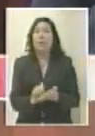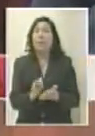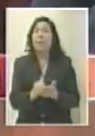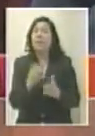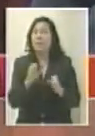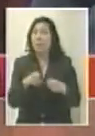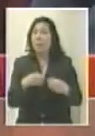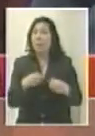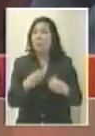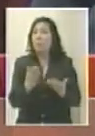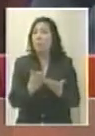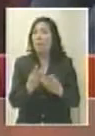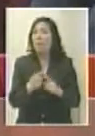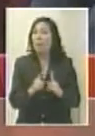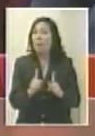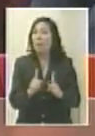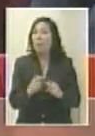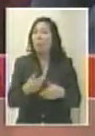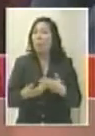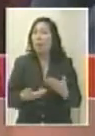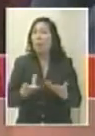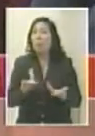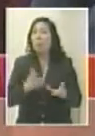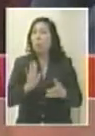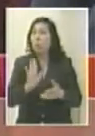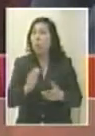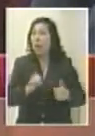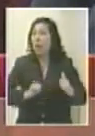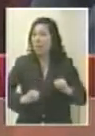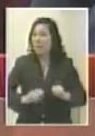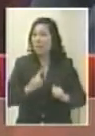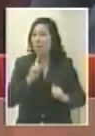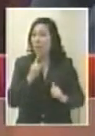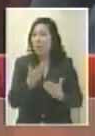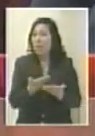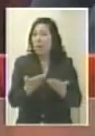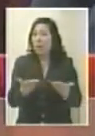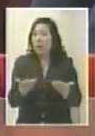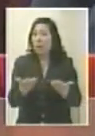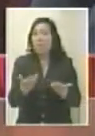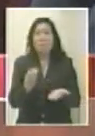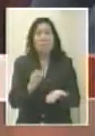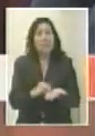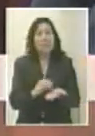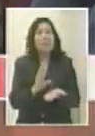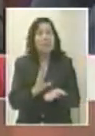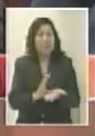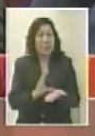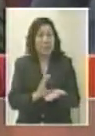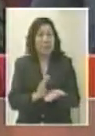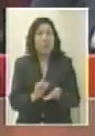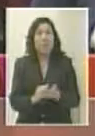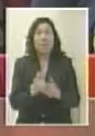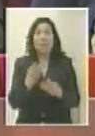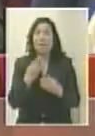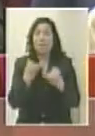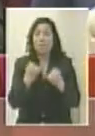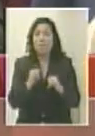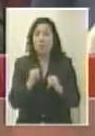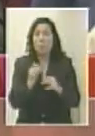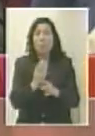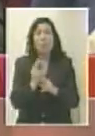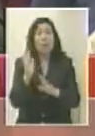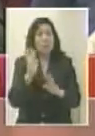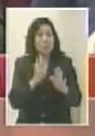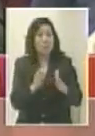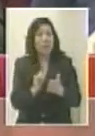quienes aprueban los estudios, pero a su vez quienes promueven la actividad. Entonces, ese es un elemento central. Está el Sistema Nacional de Información